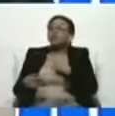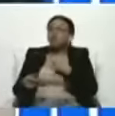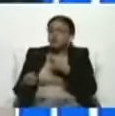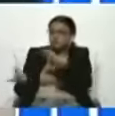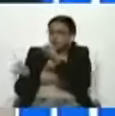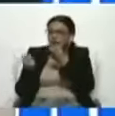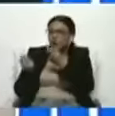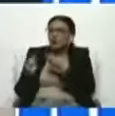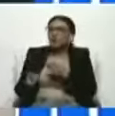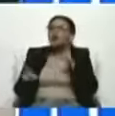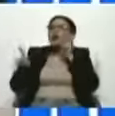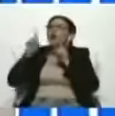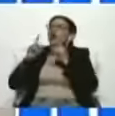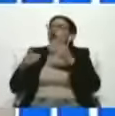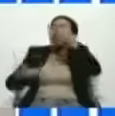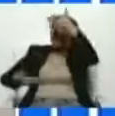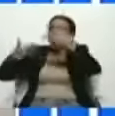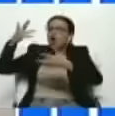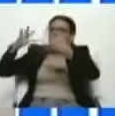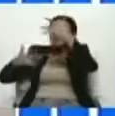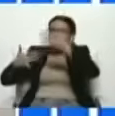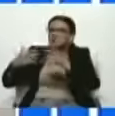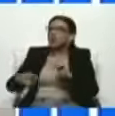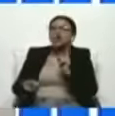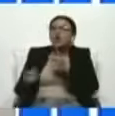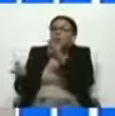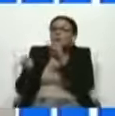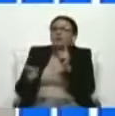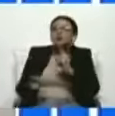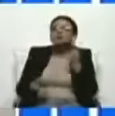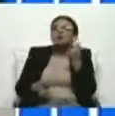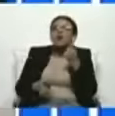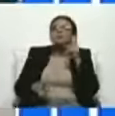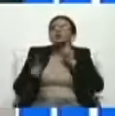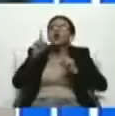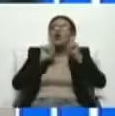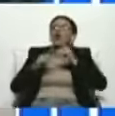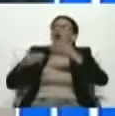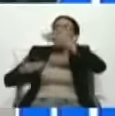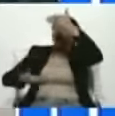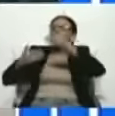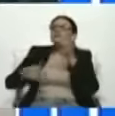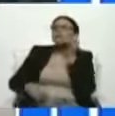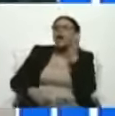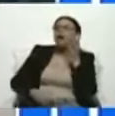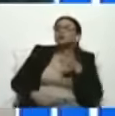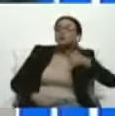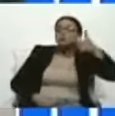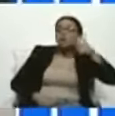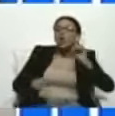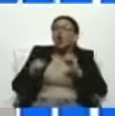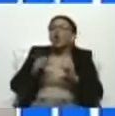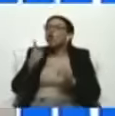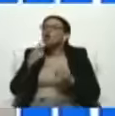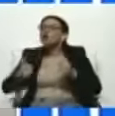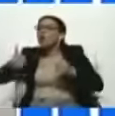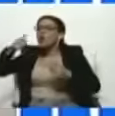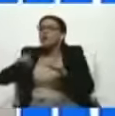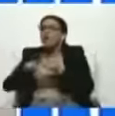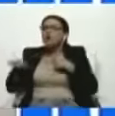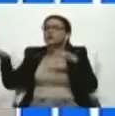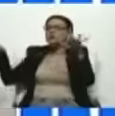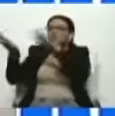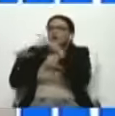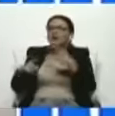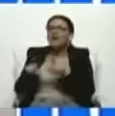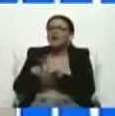rojo. Y eso lo publicaron, no tienen vergüenza, son unos sinvergüenza, son unos cara de tabla. Eso lo publicaron y dicen, va a